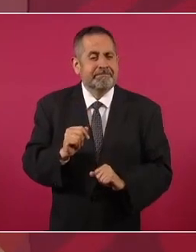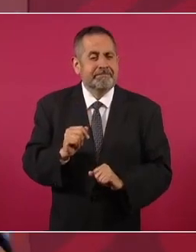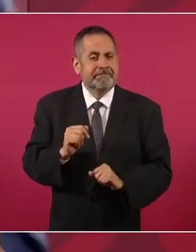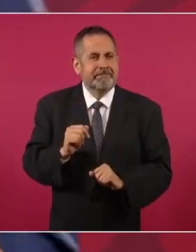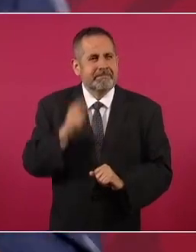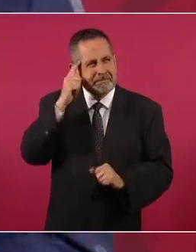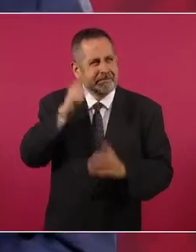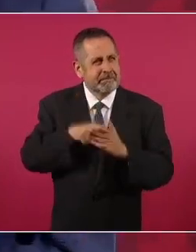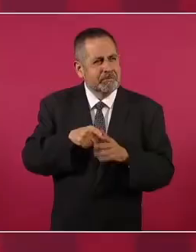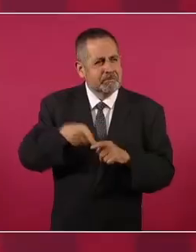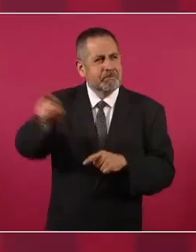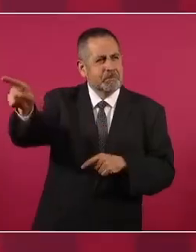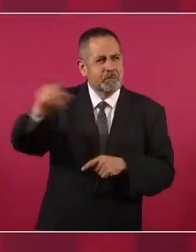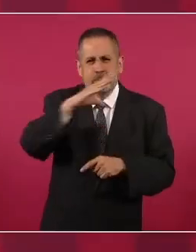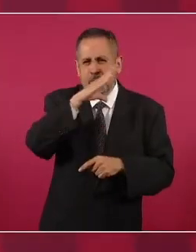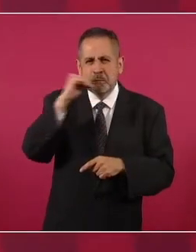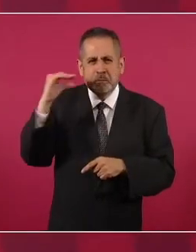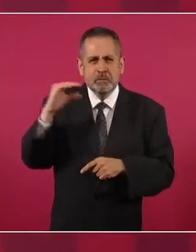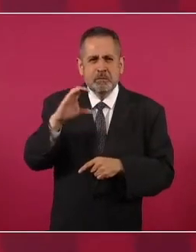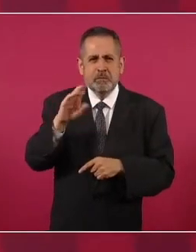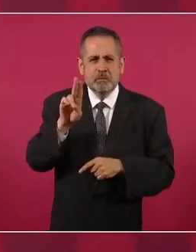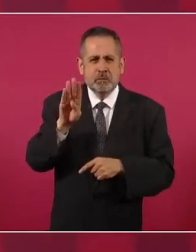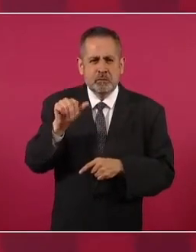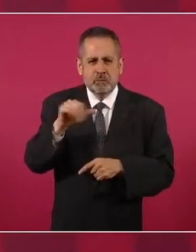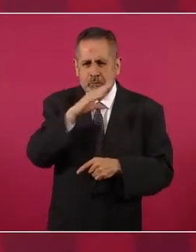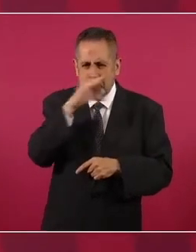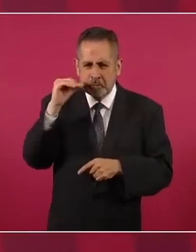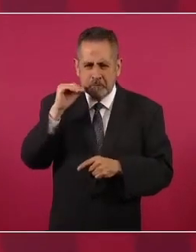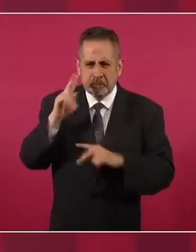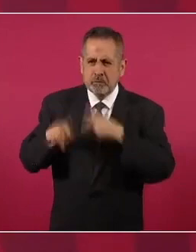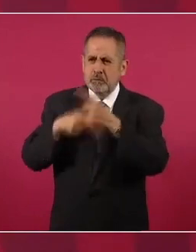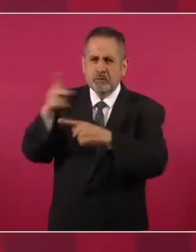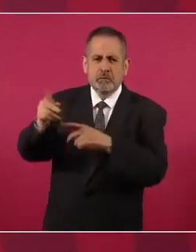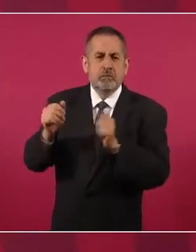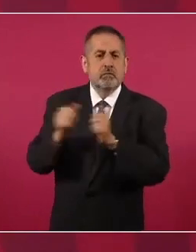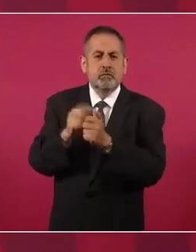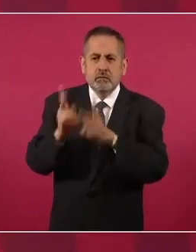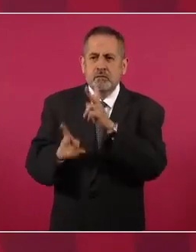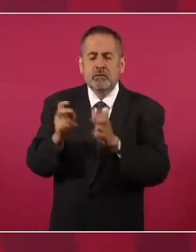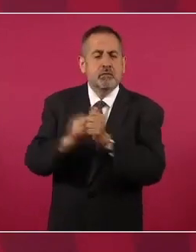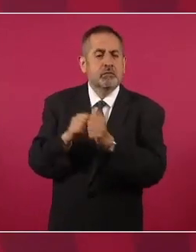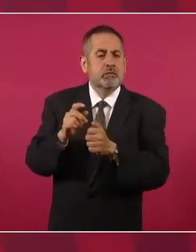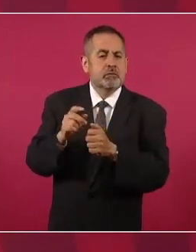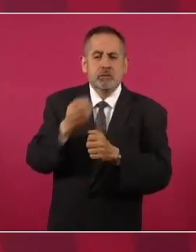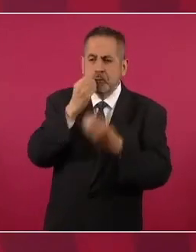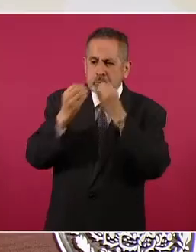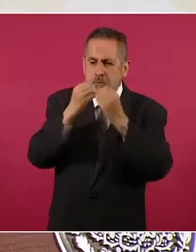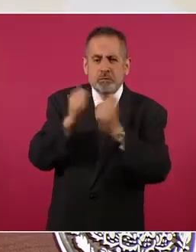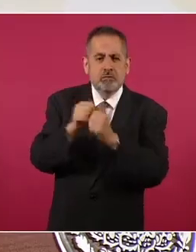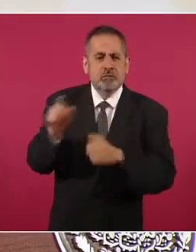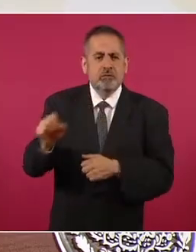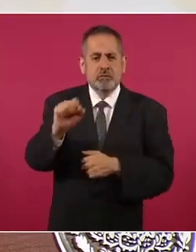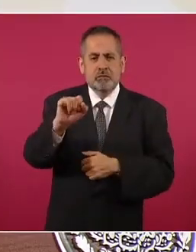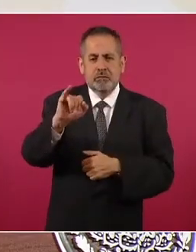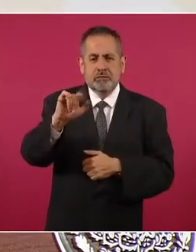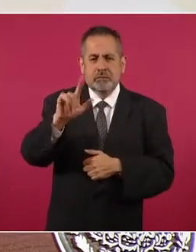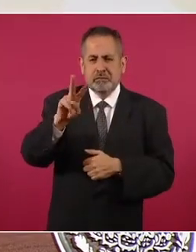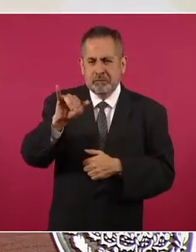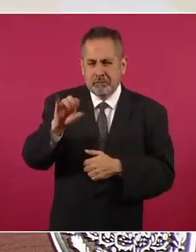a Cuba y fuimos a comer con Silvio, creo que hay